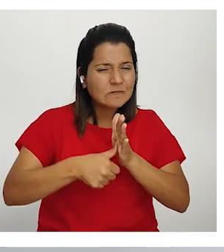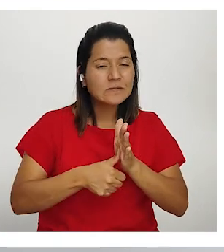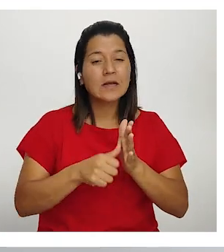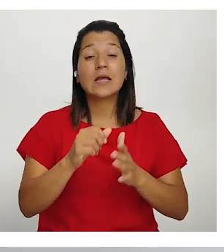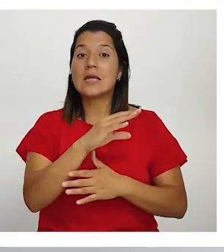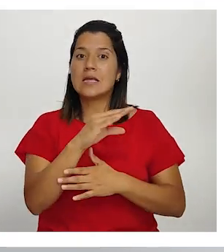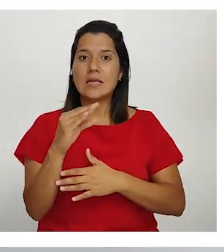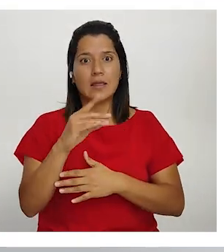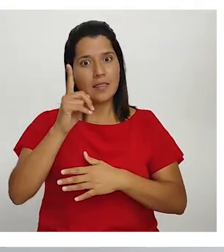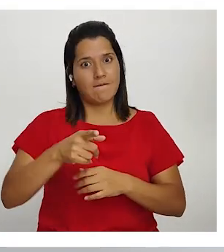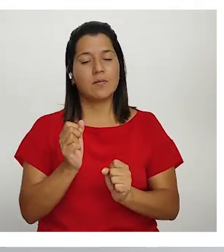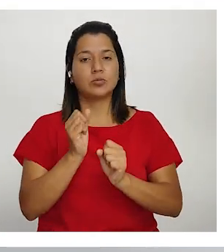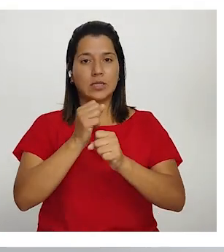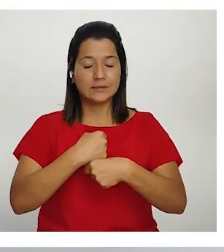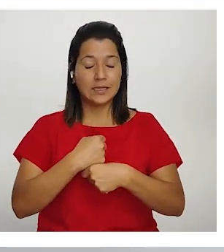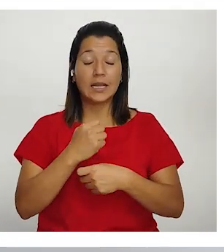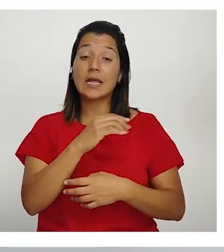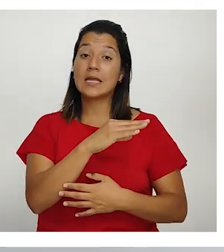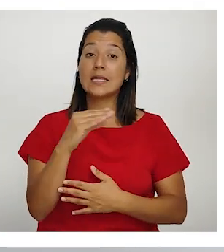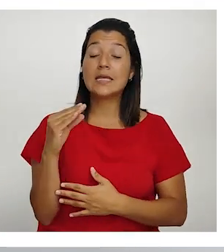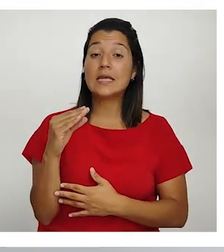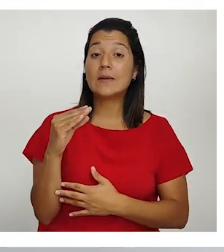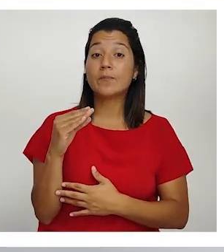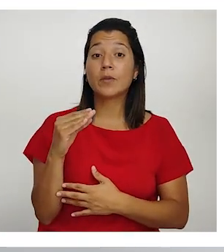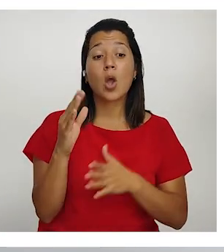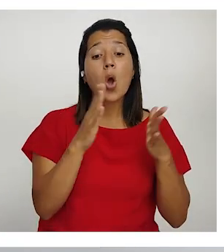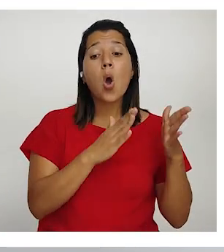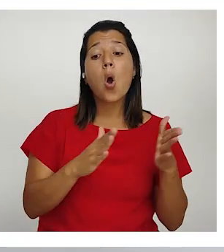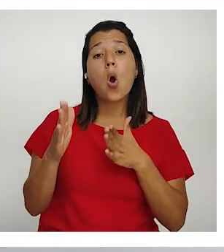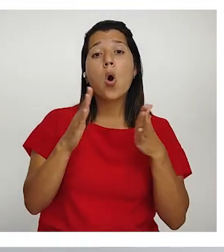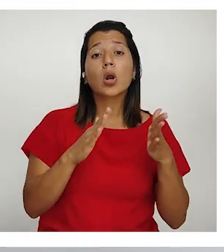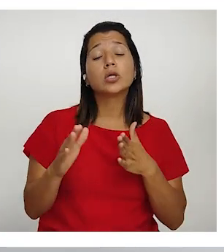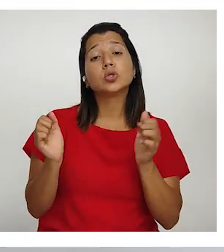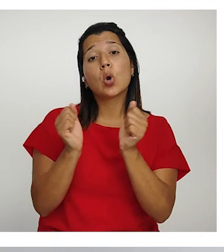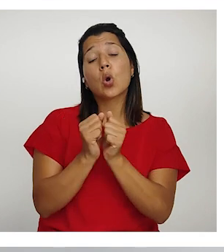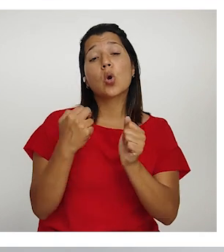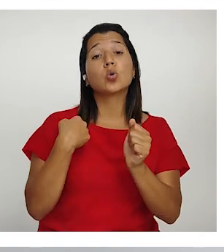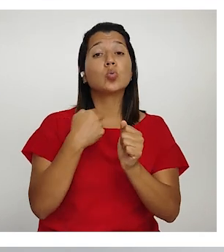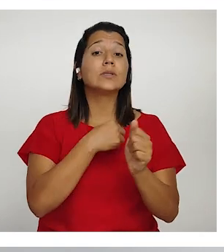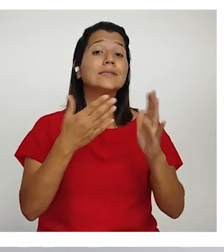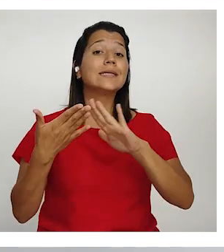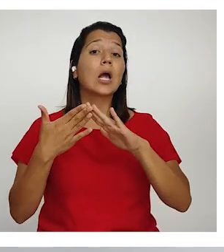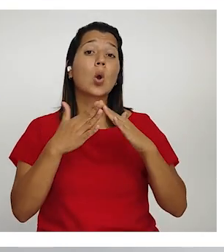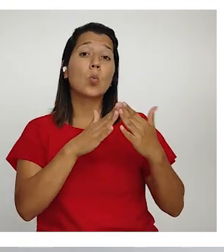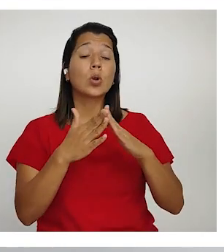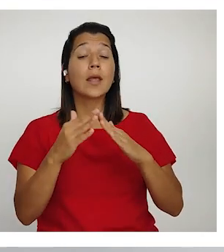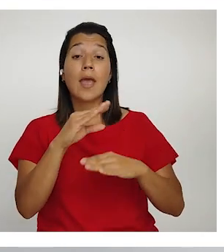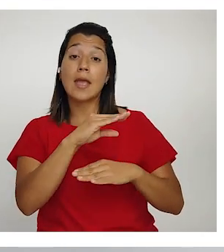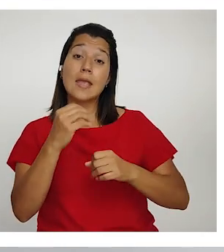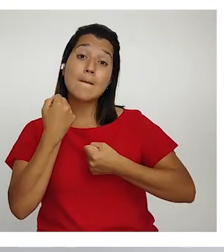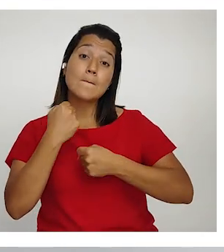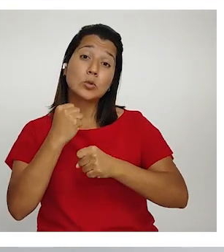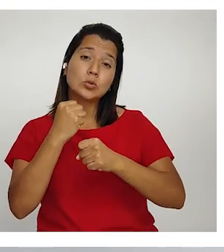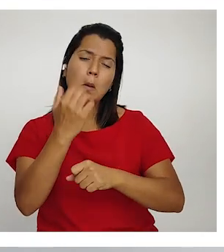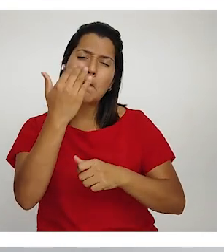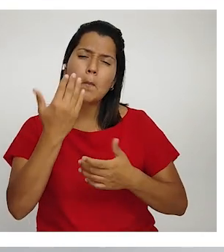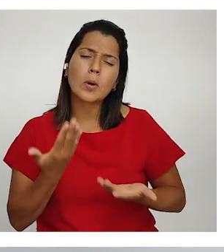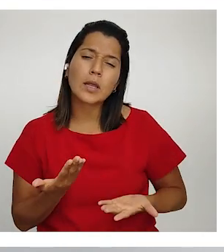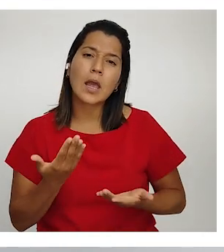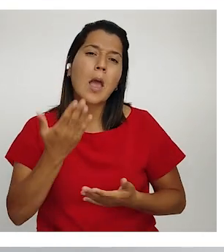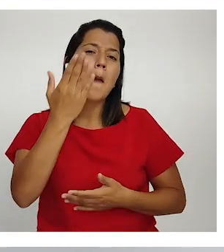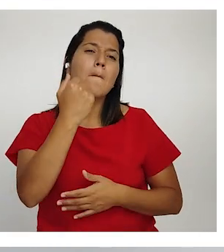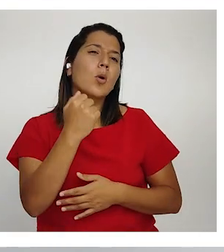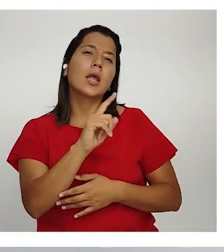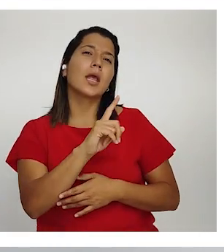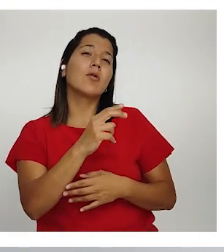debemos hacer, y organizarnos con nuestras comunidades y municipalidades, ¿verdad? Porque esto no es algo de una sola